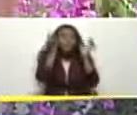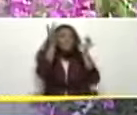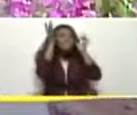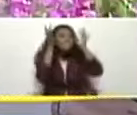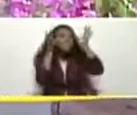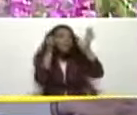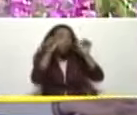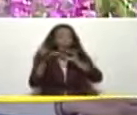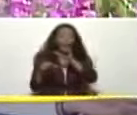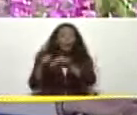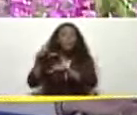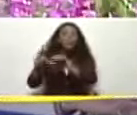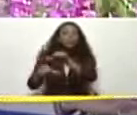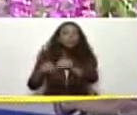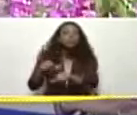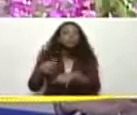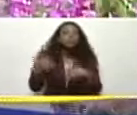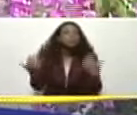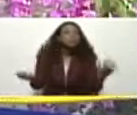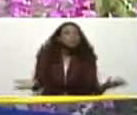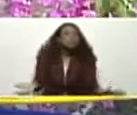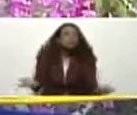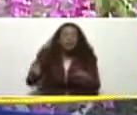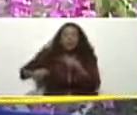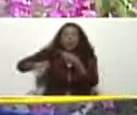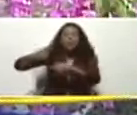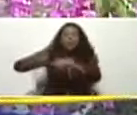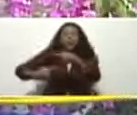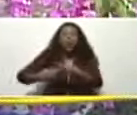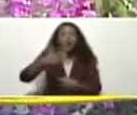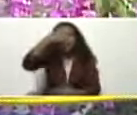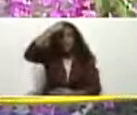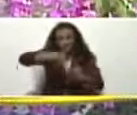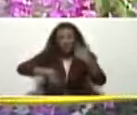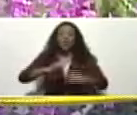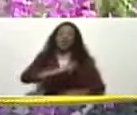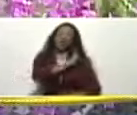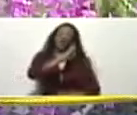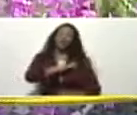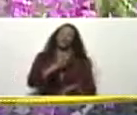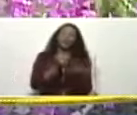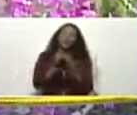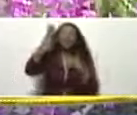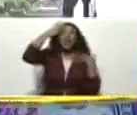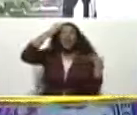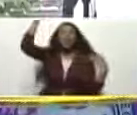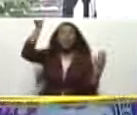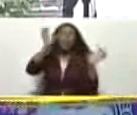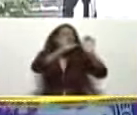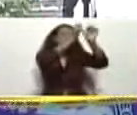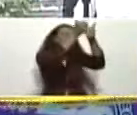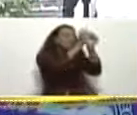o evolución? La gente de fe creemos que somos creación,